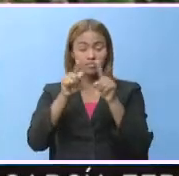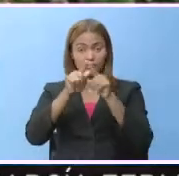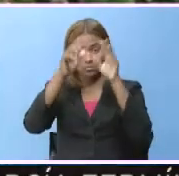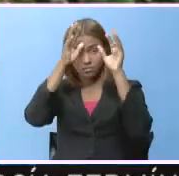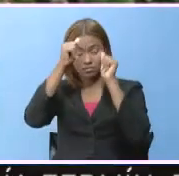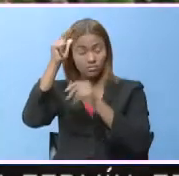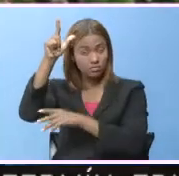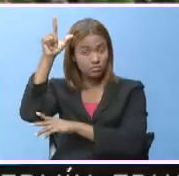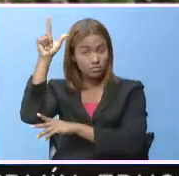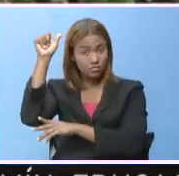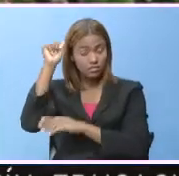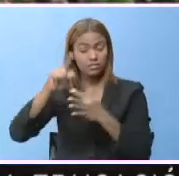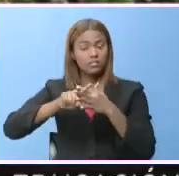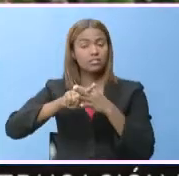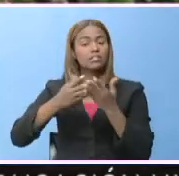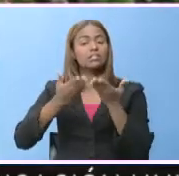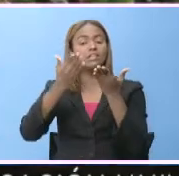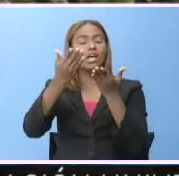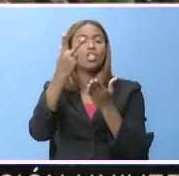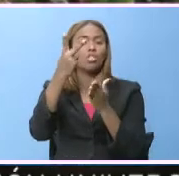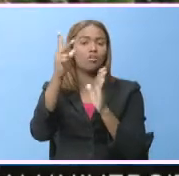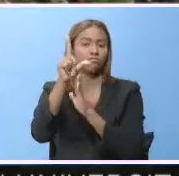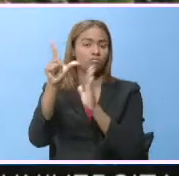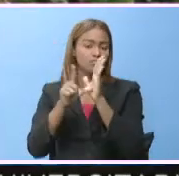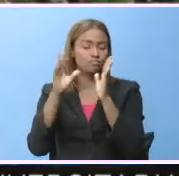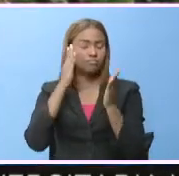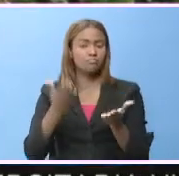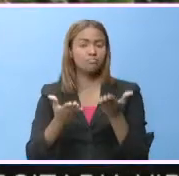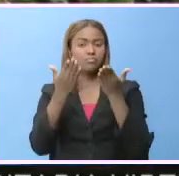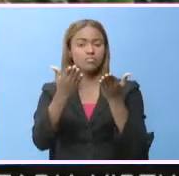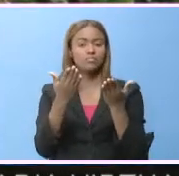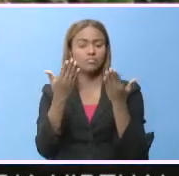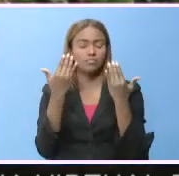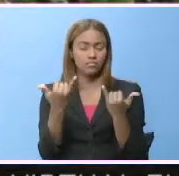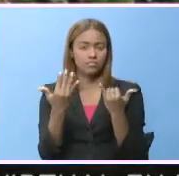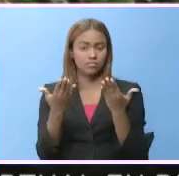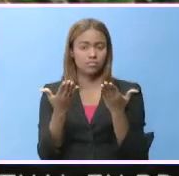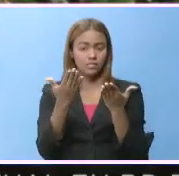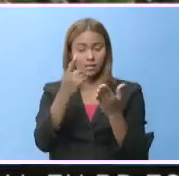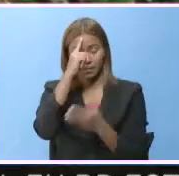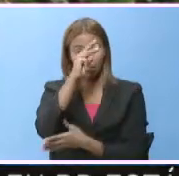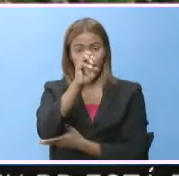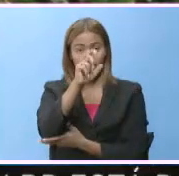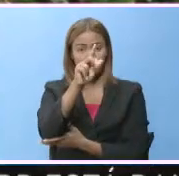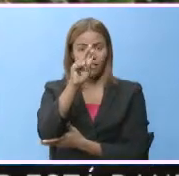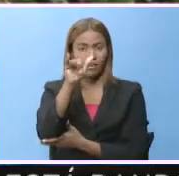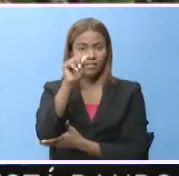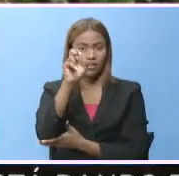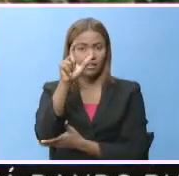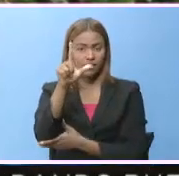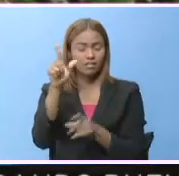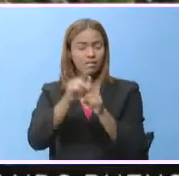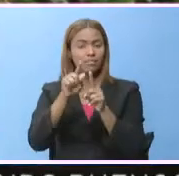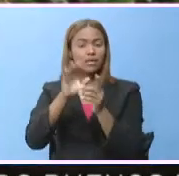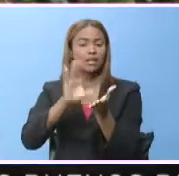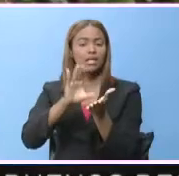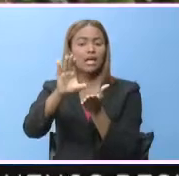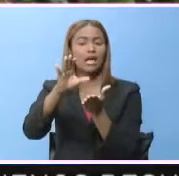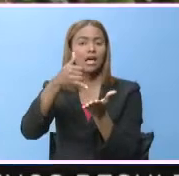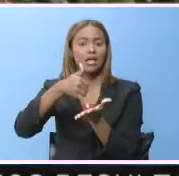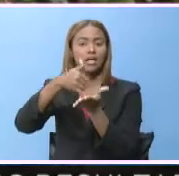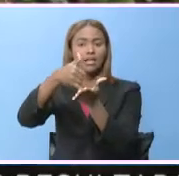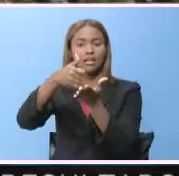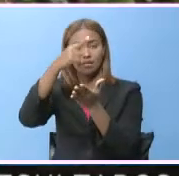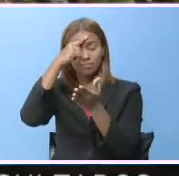presidente Luis Abinader emitió dos decretos que da el exequatur a Minerva Mirabal y otorga la medalla